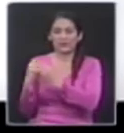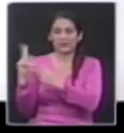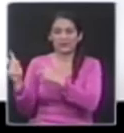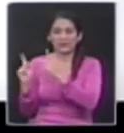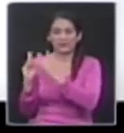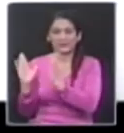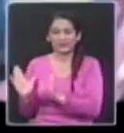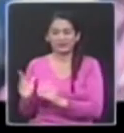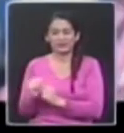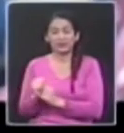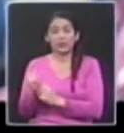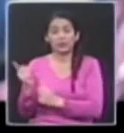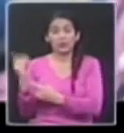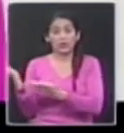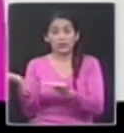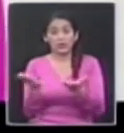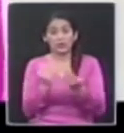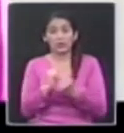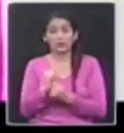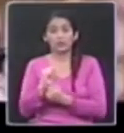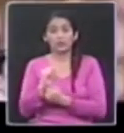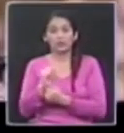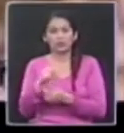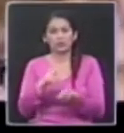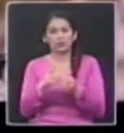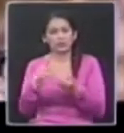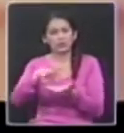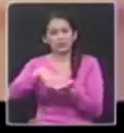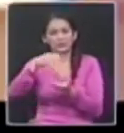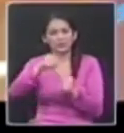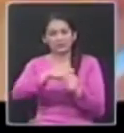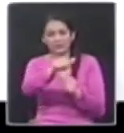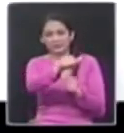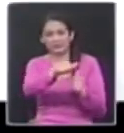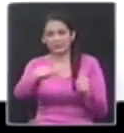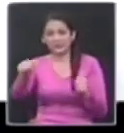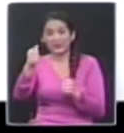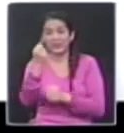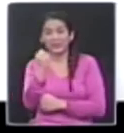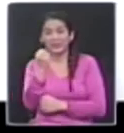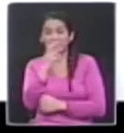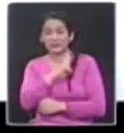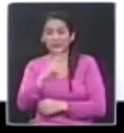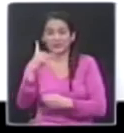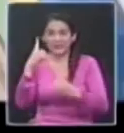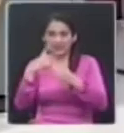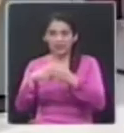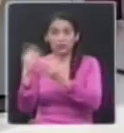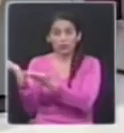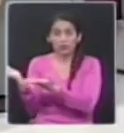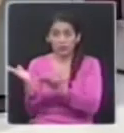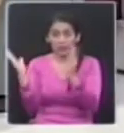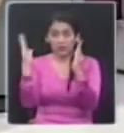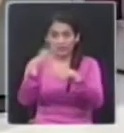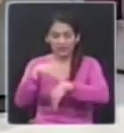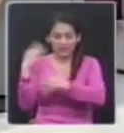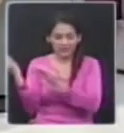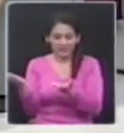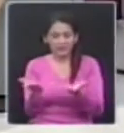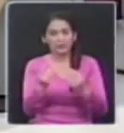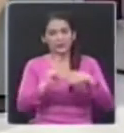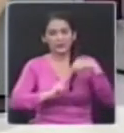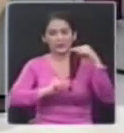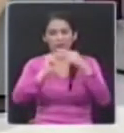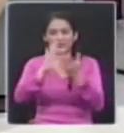en $325,000. Está en el sur de Quito, cerca del estadio de Laucas. ¿Qué tienen estas escuelas? Estas